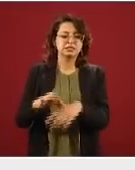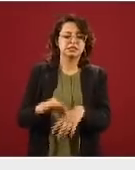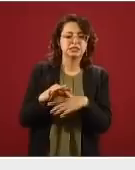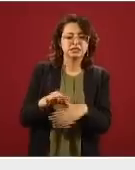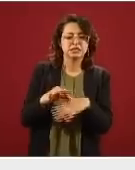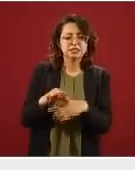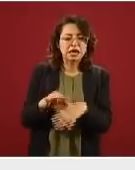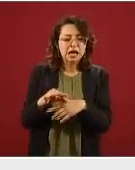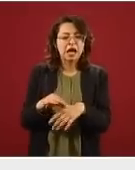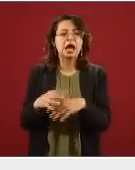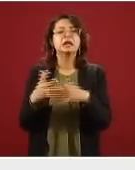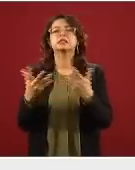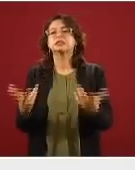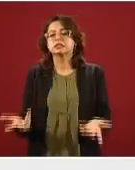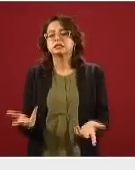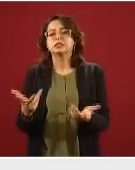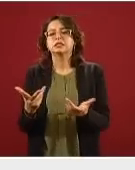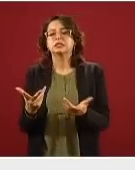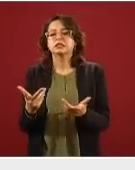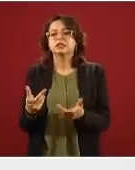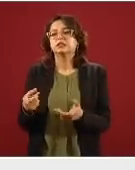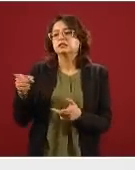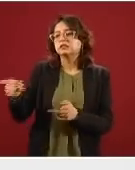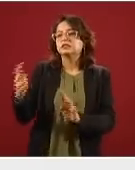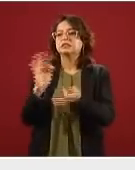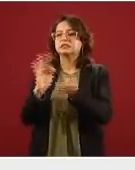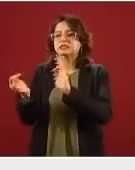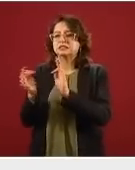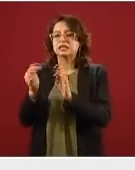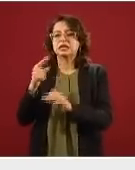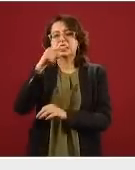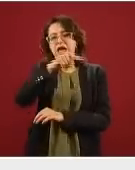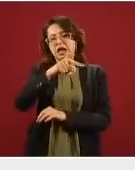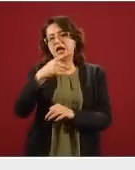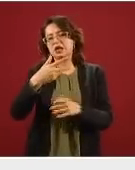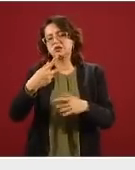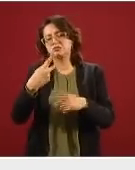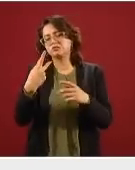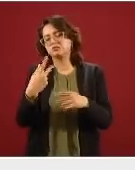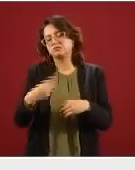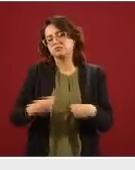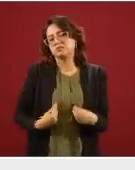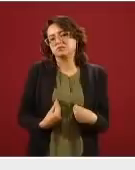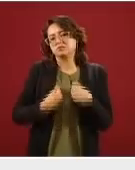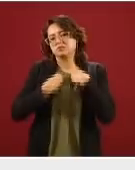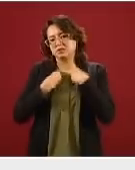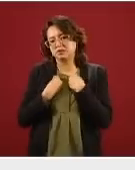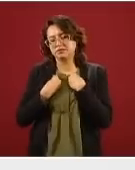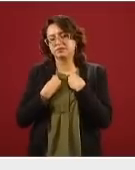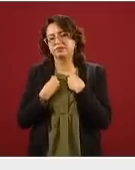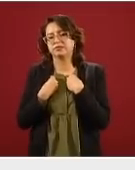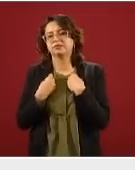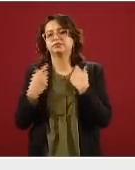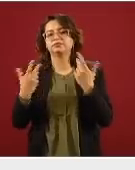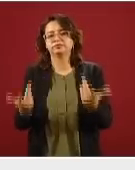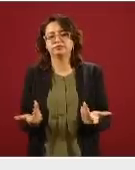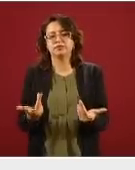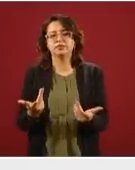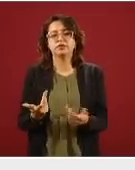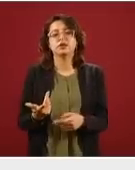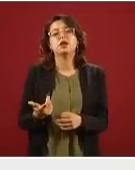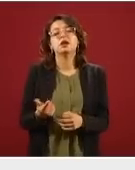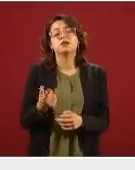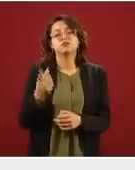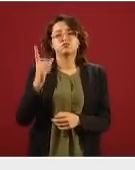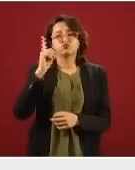rumbo, una, dos, tres cuadras de donde vive el paisano o la paisana. Ellos son los que reciben el